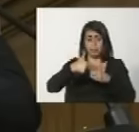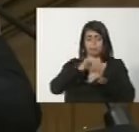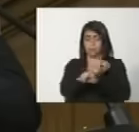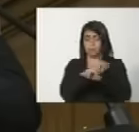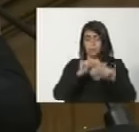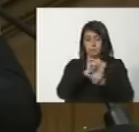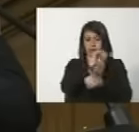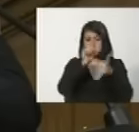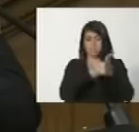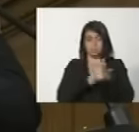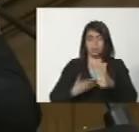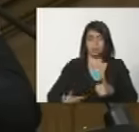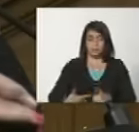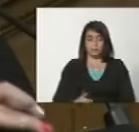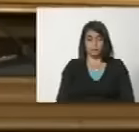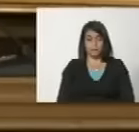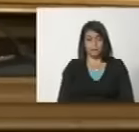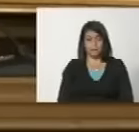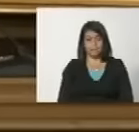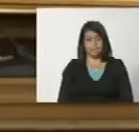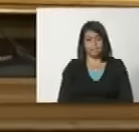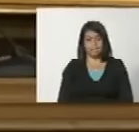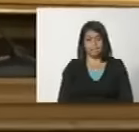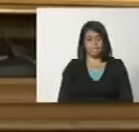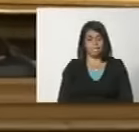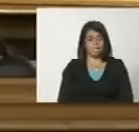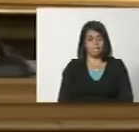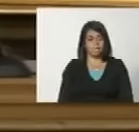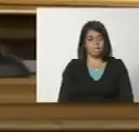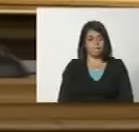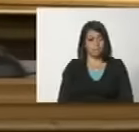Es todo, ciudadano vicepresidente.